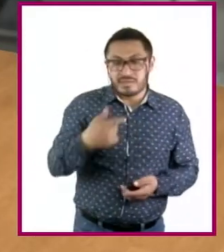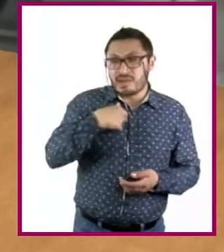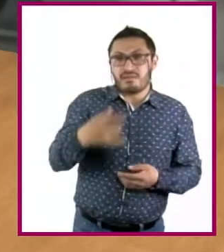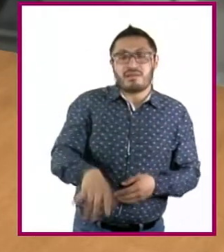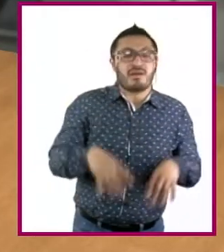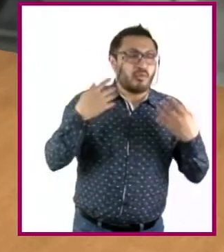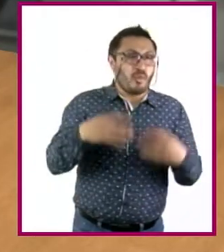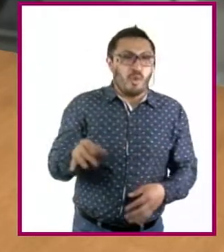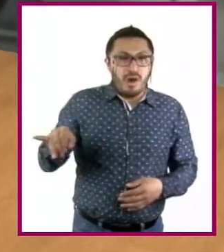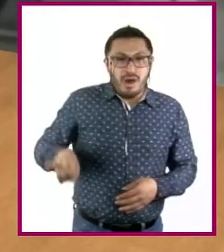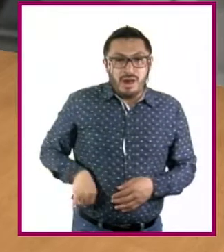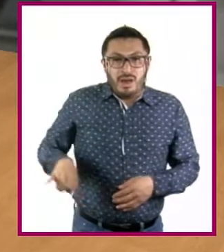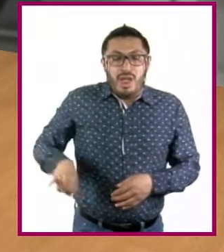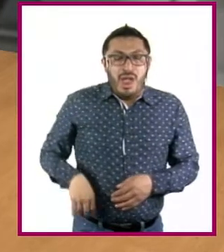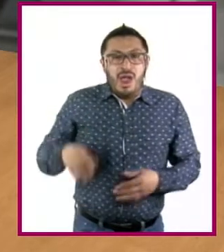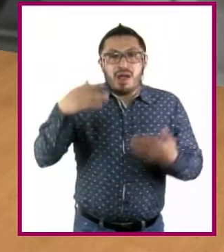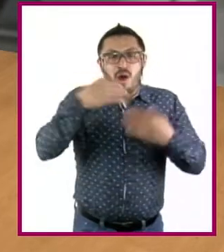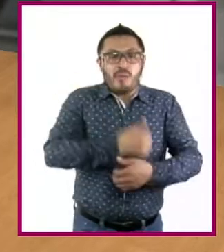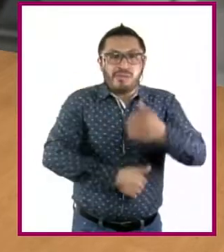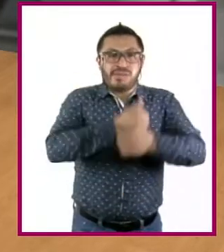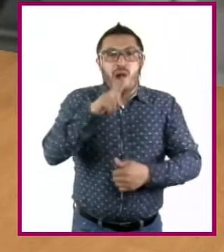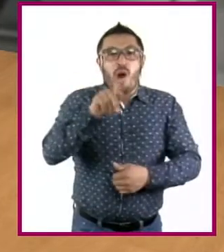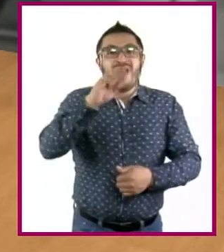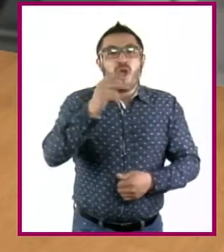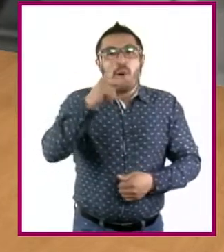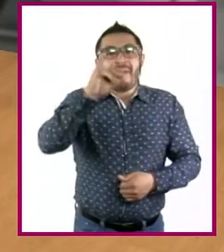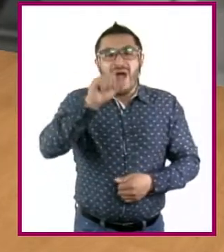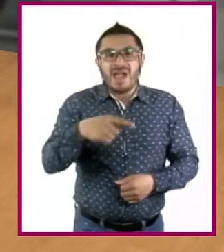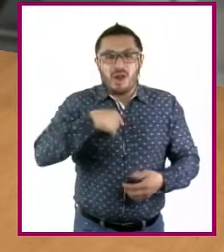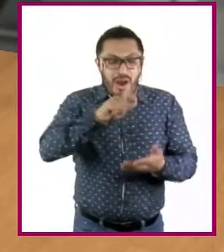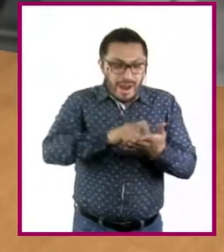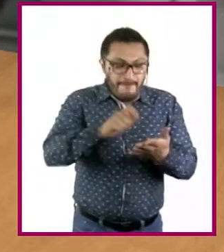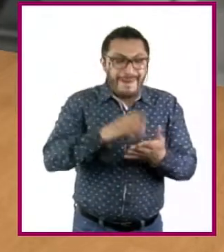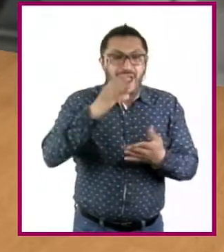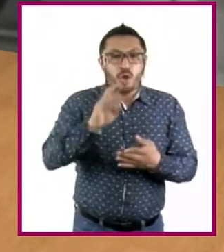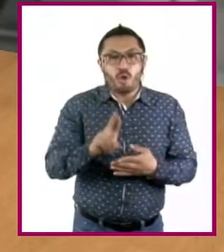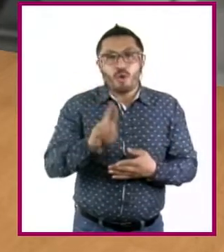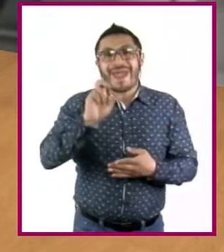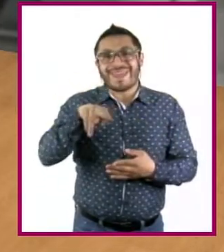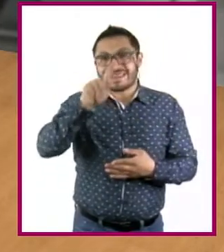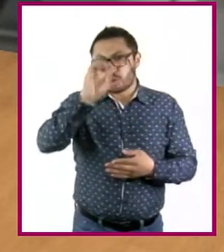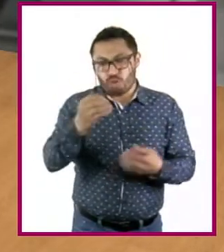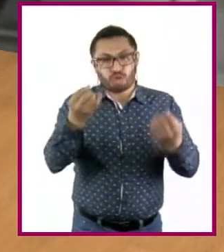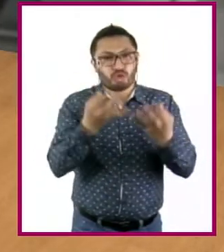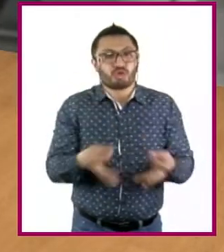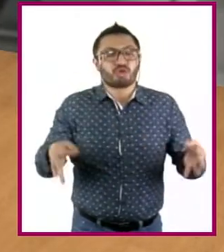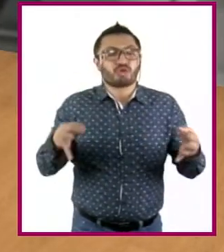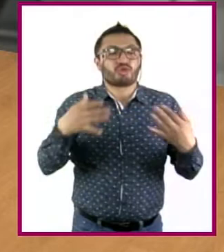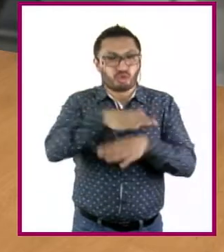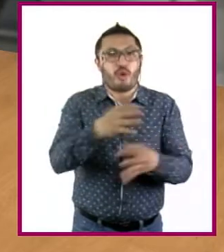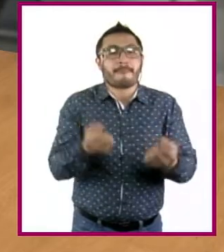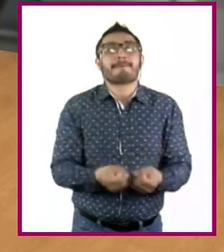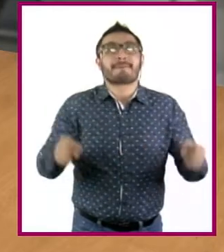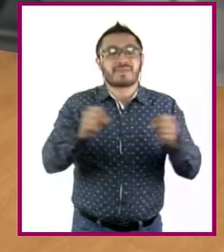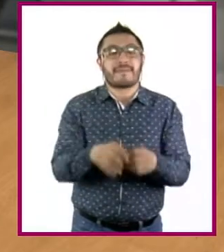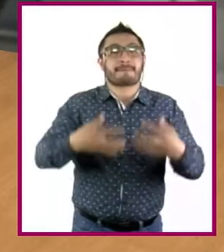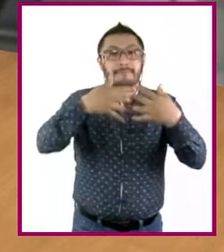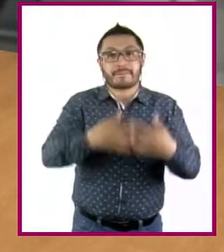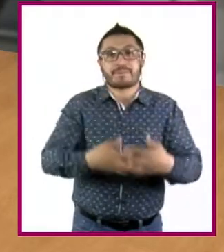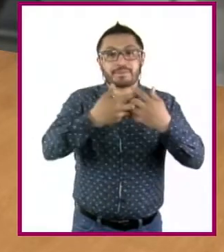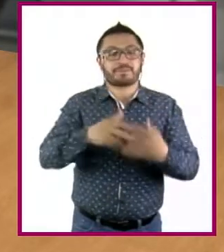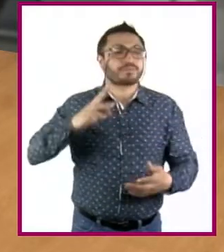del concurso sobre utopías. Así que estoy escribiendo un cuento que se me ocurrió sobre una sociedad en la que son las máquinas las que se encargan